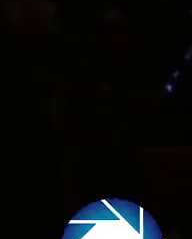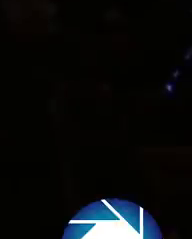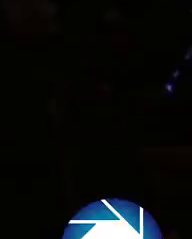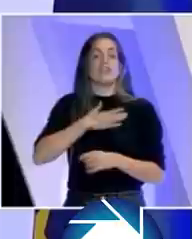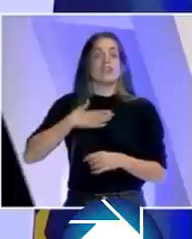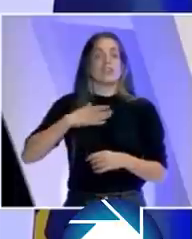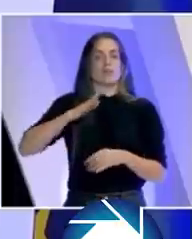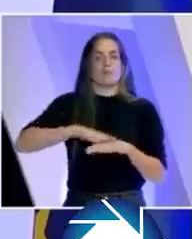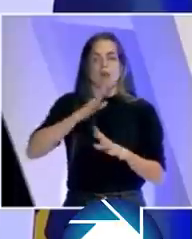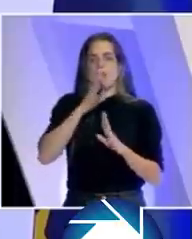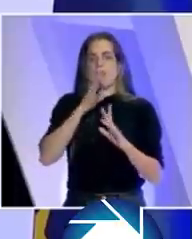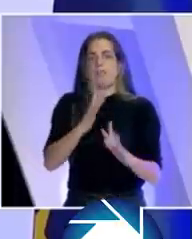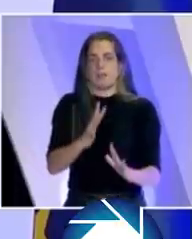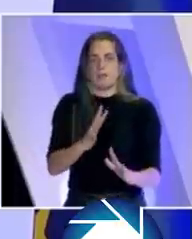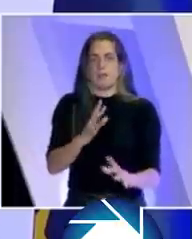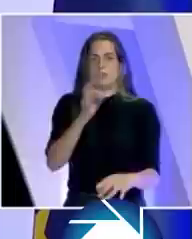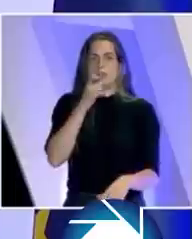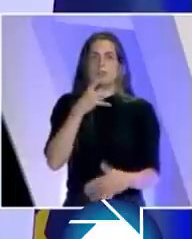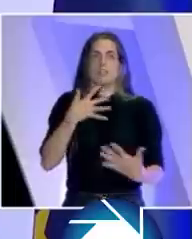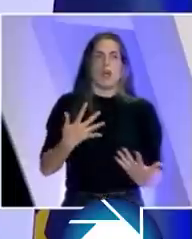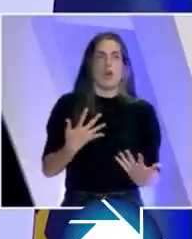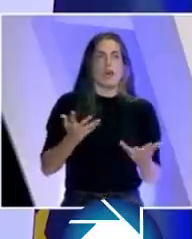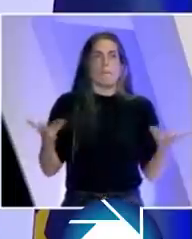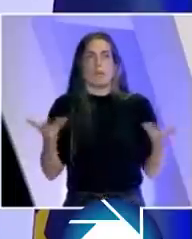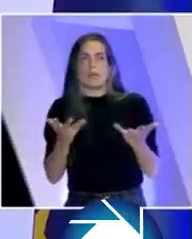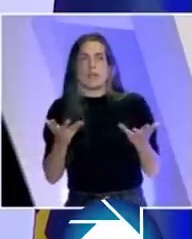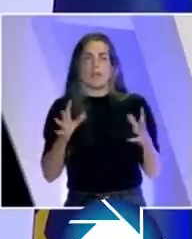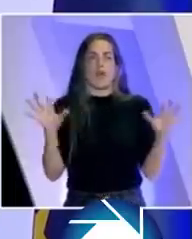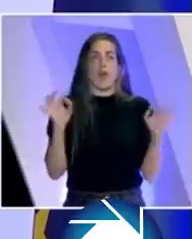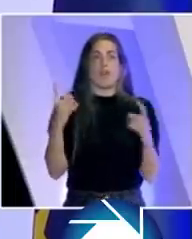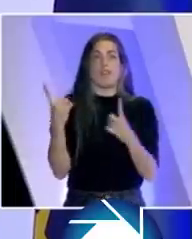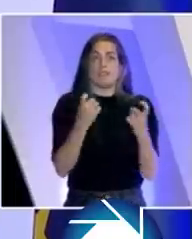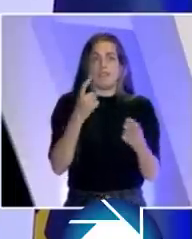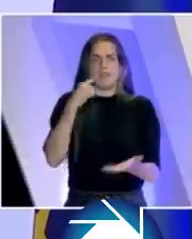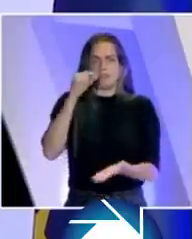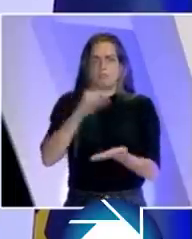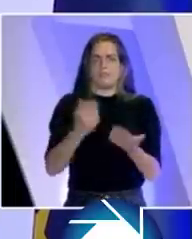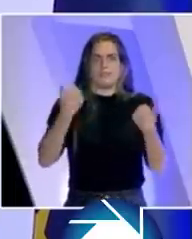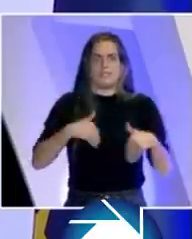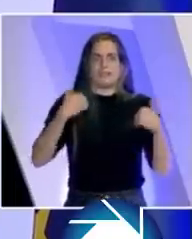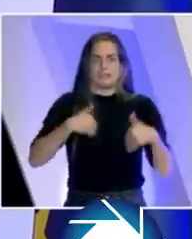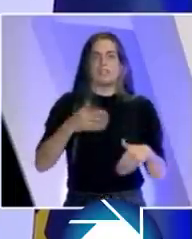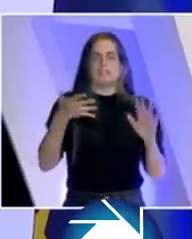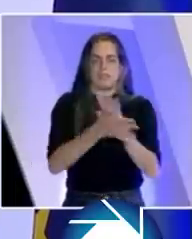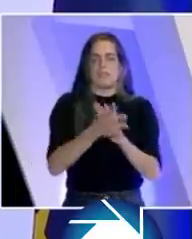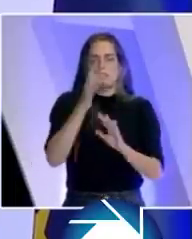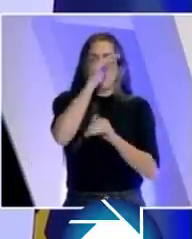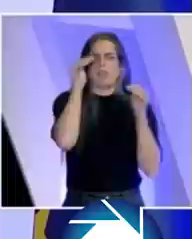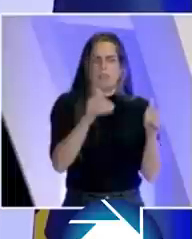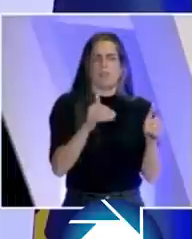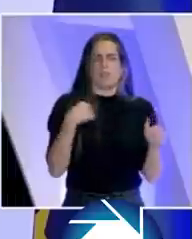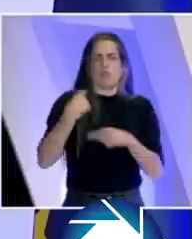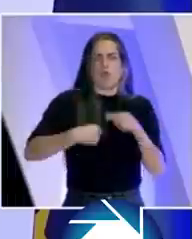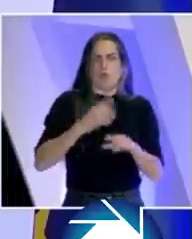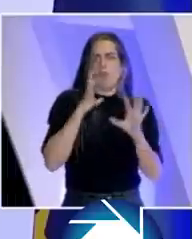todas le dan mayoría absoluta a la suma de PP y Vox, punto. Y esto es lo que tiene de los nervios total